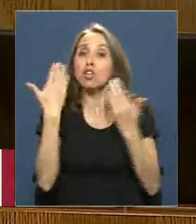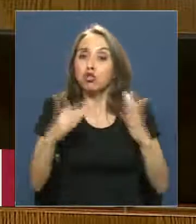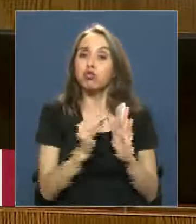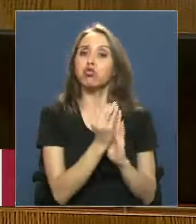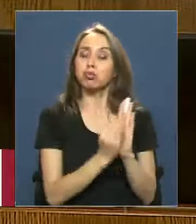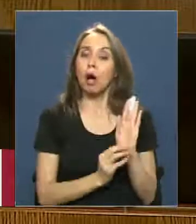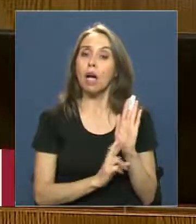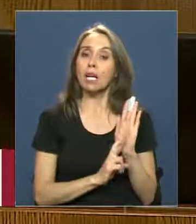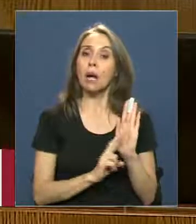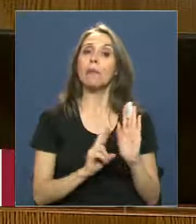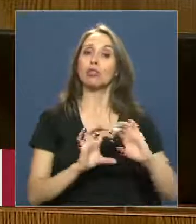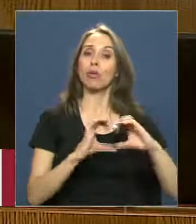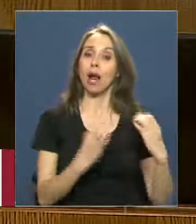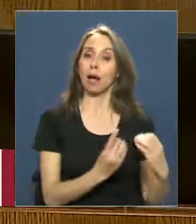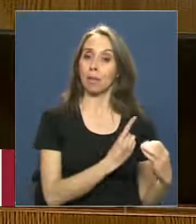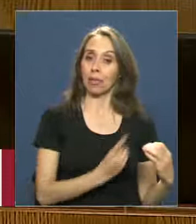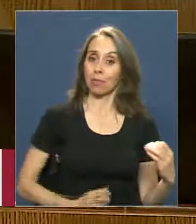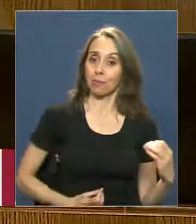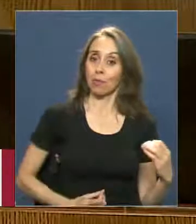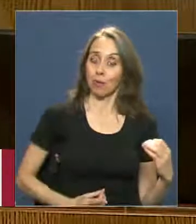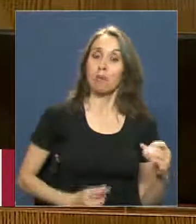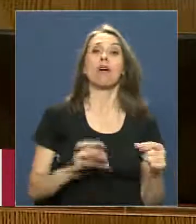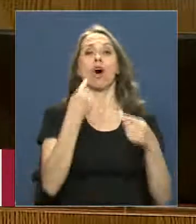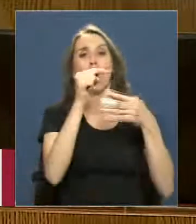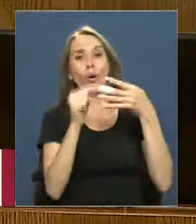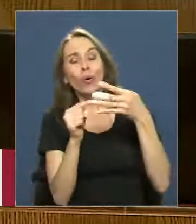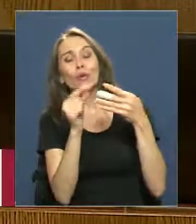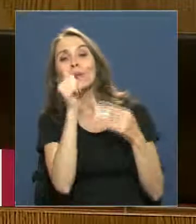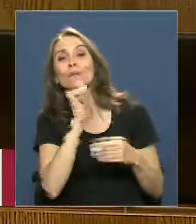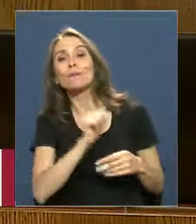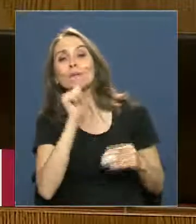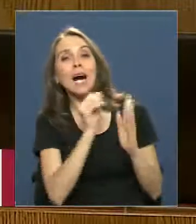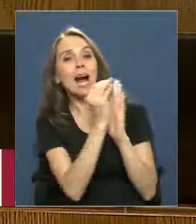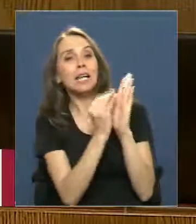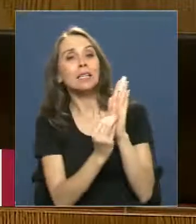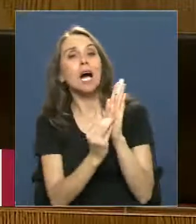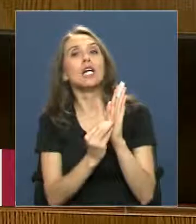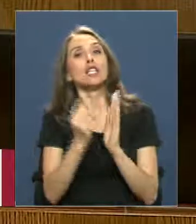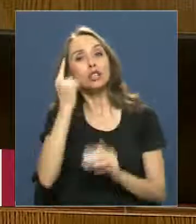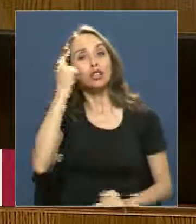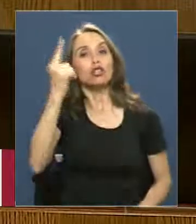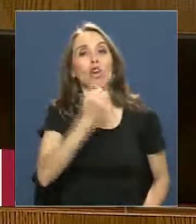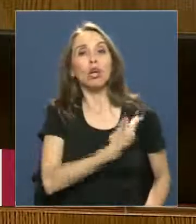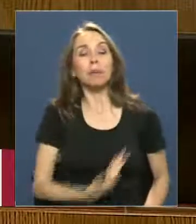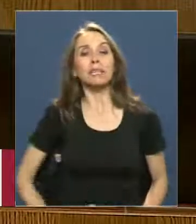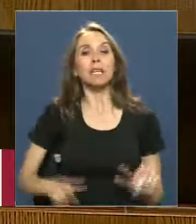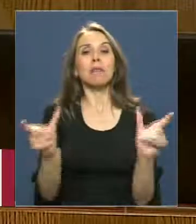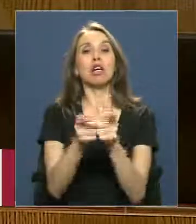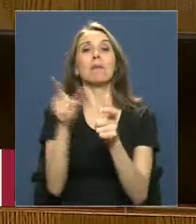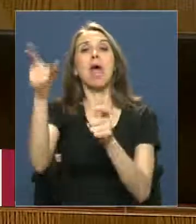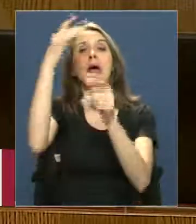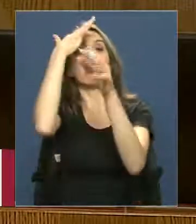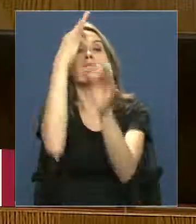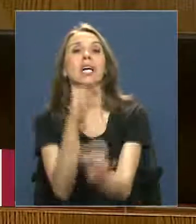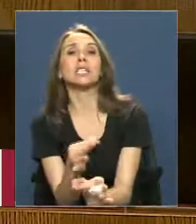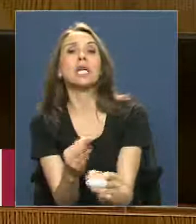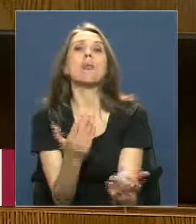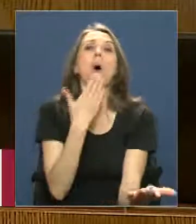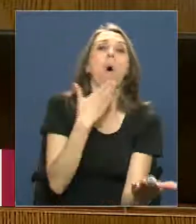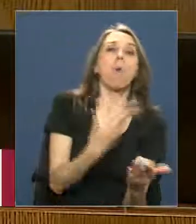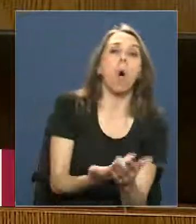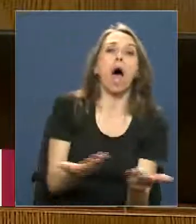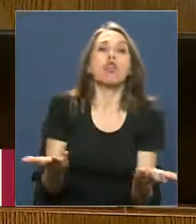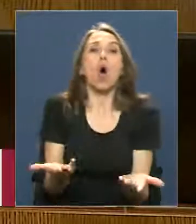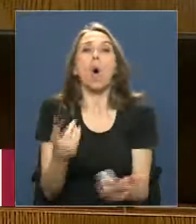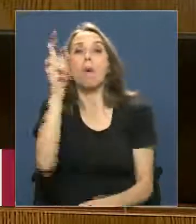nuestro reglamento interno, habían varias dimensiones que también quedaban a discreción del presidente de las comisiones sobre cuándo y cómo